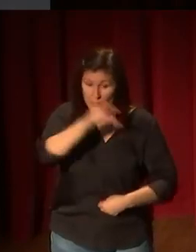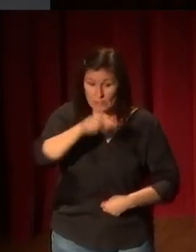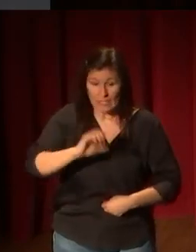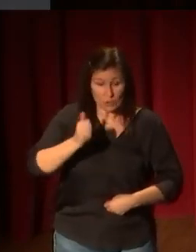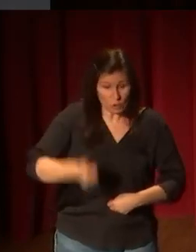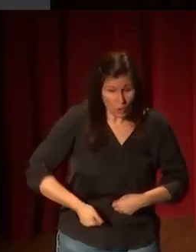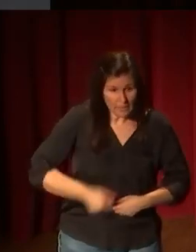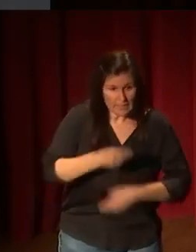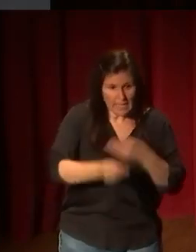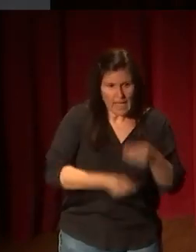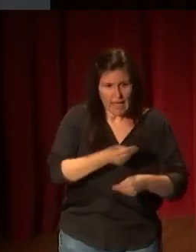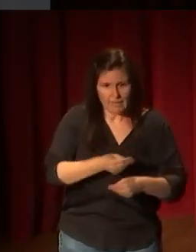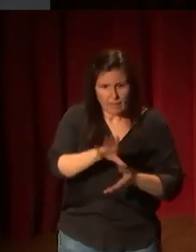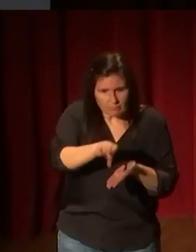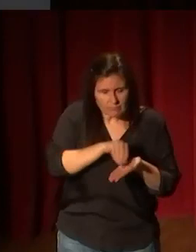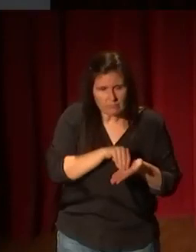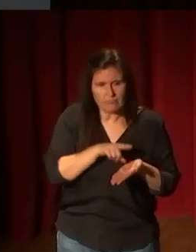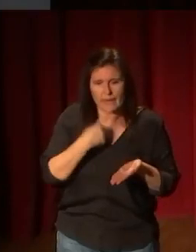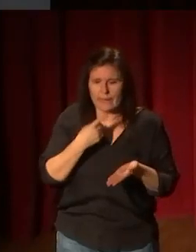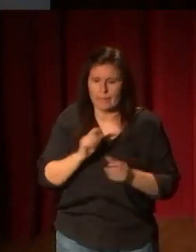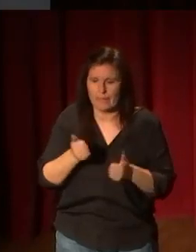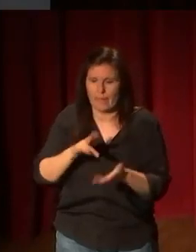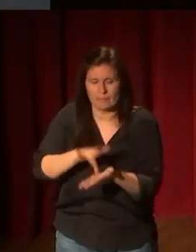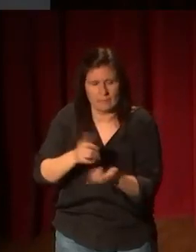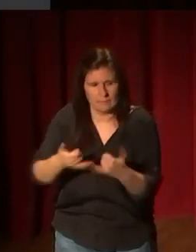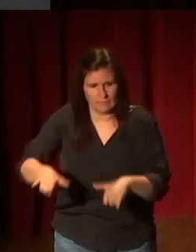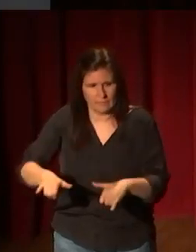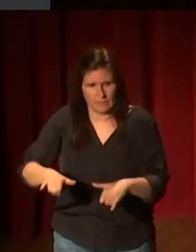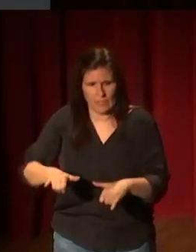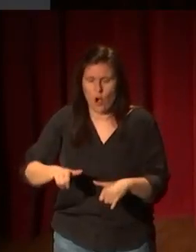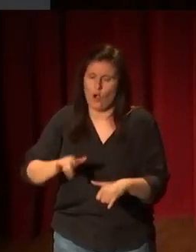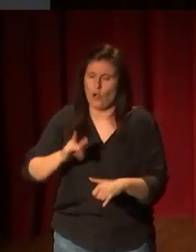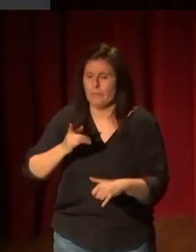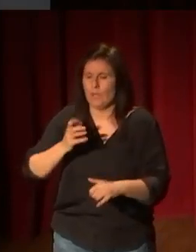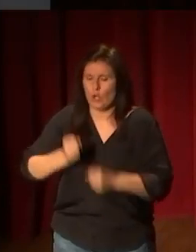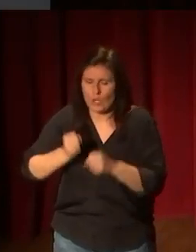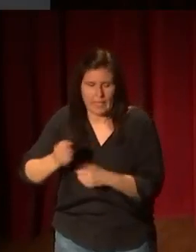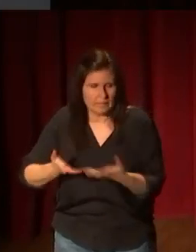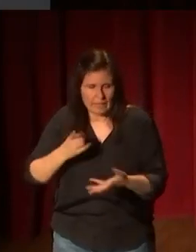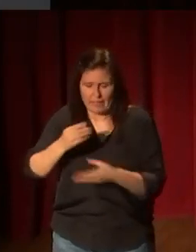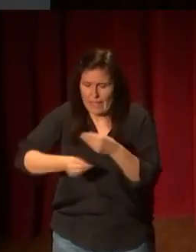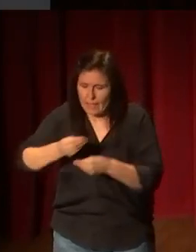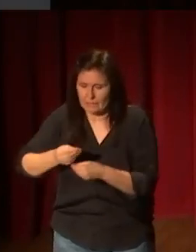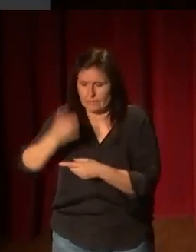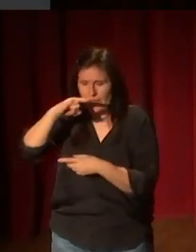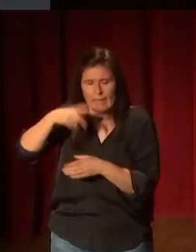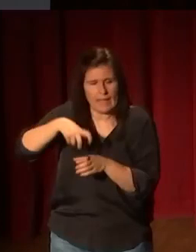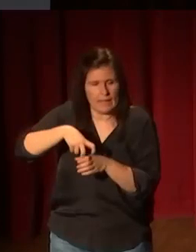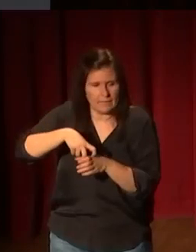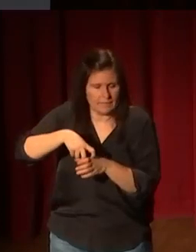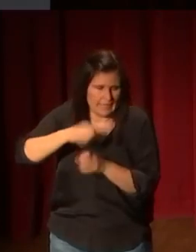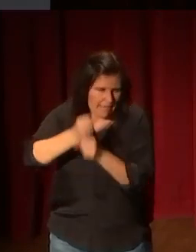realizaban las suertes taurinas o quienes corrían cañas a caballo quienes hacían estos juegos ecuestres